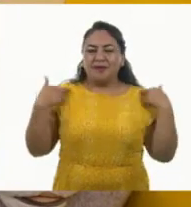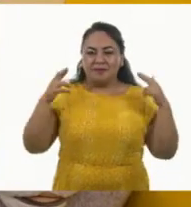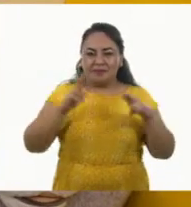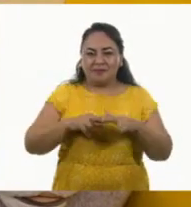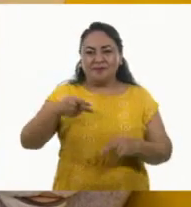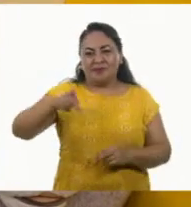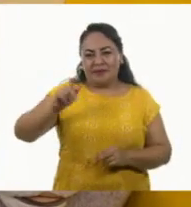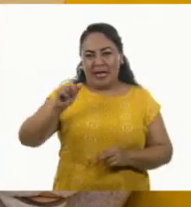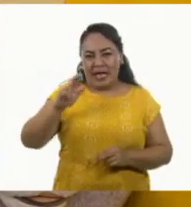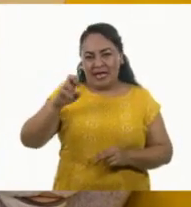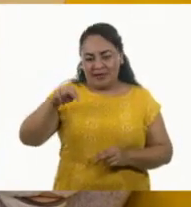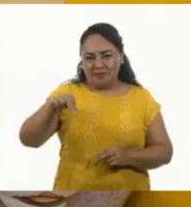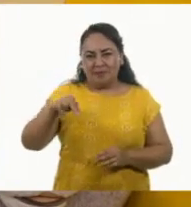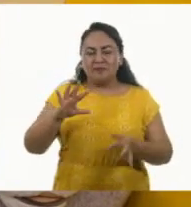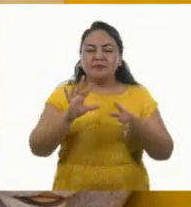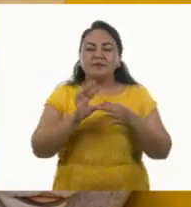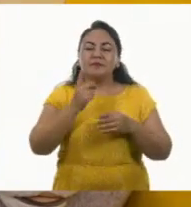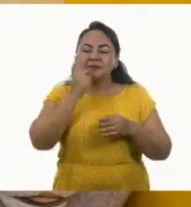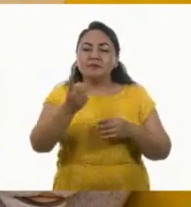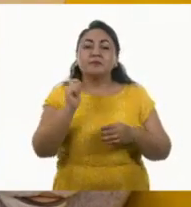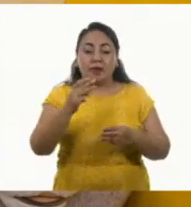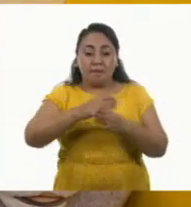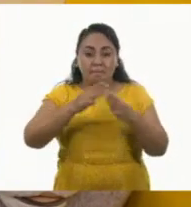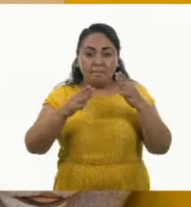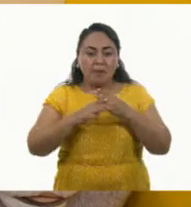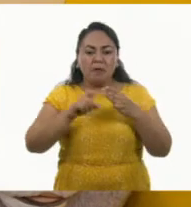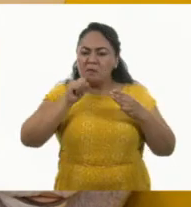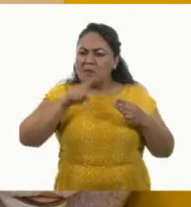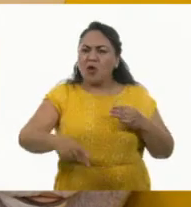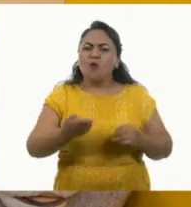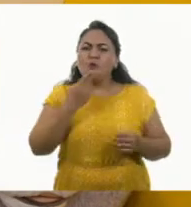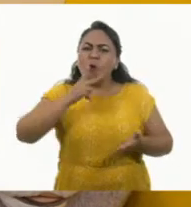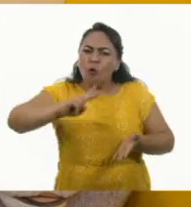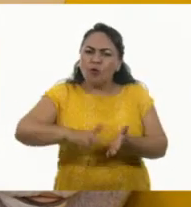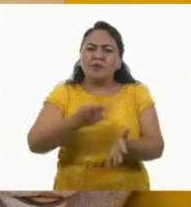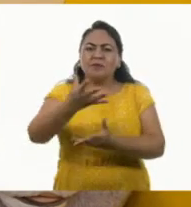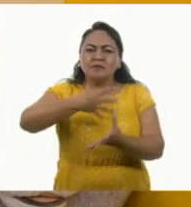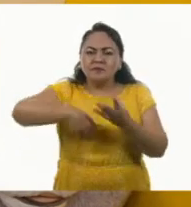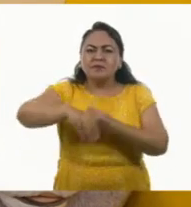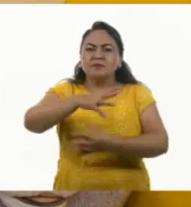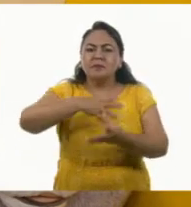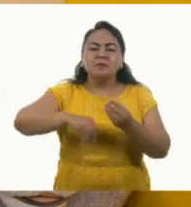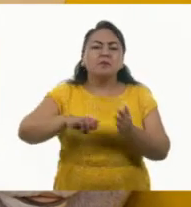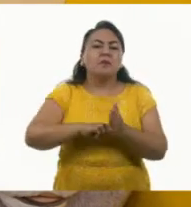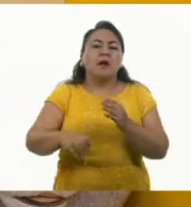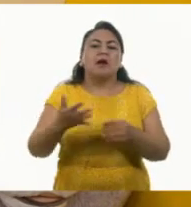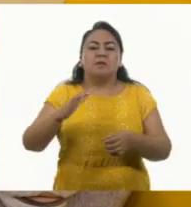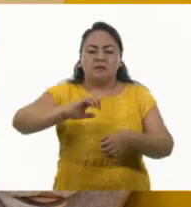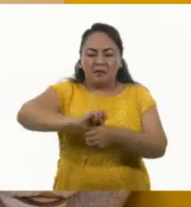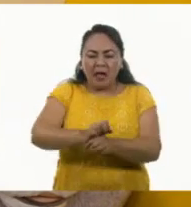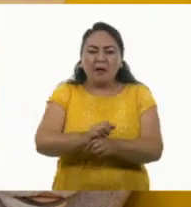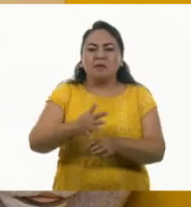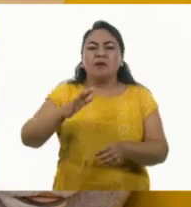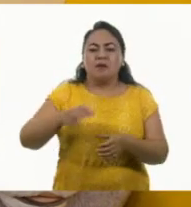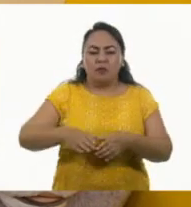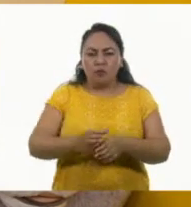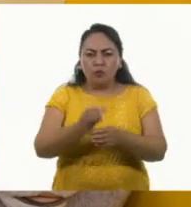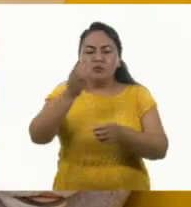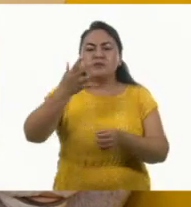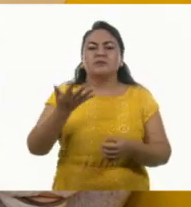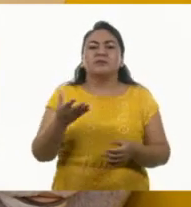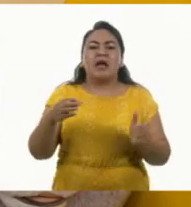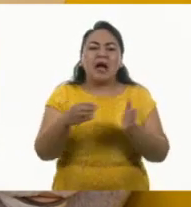compartió en los primeros programas, los materiales de reuso o materiales desestructurados como tapas, potes,